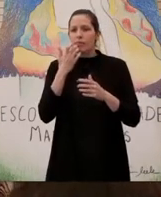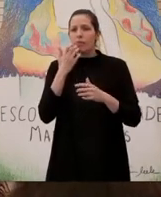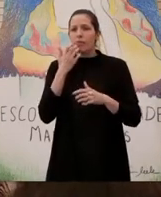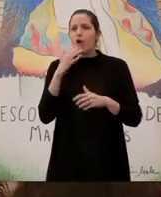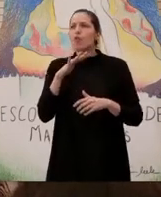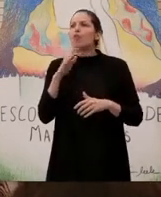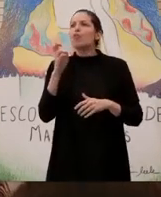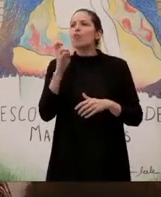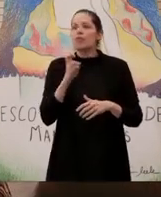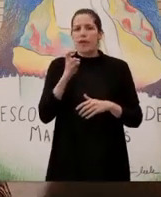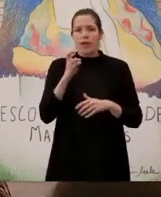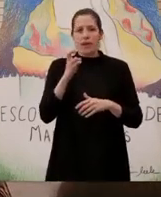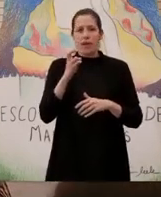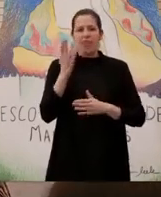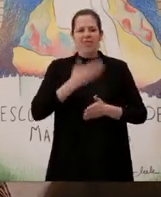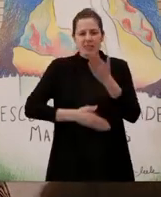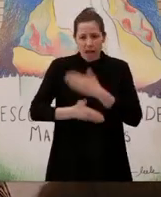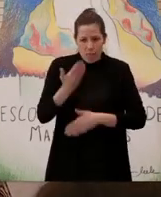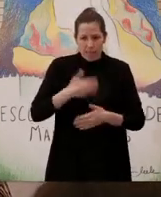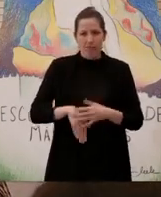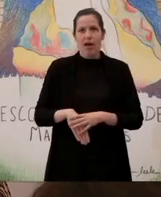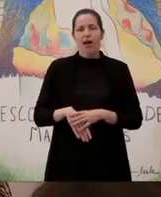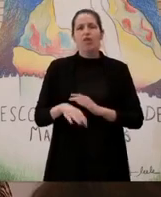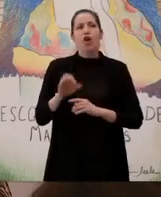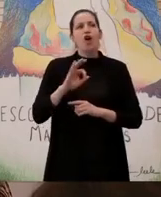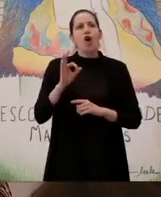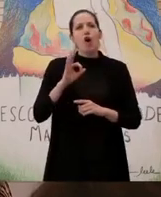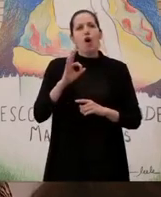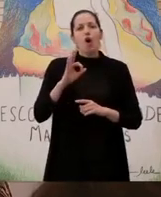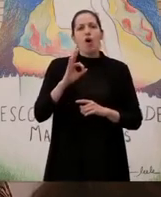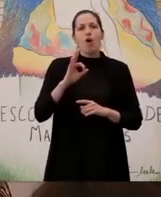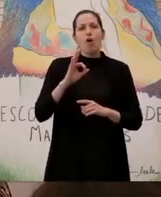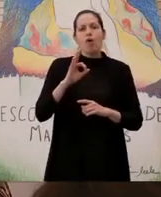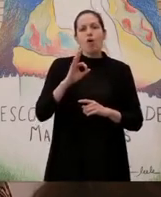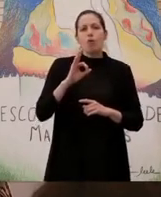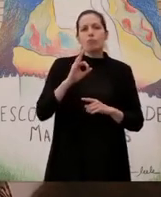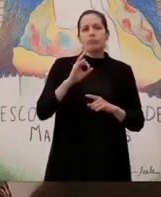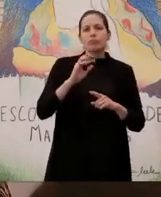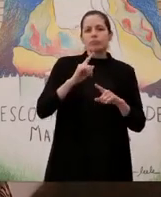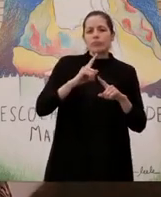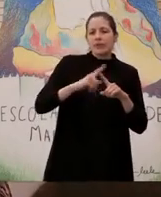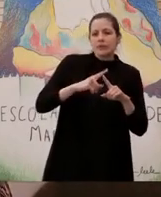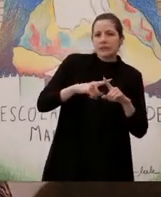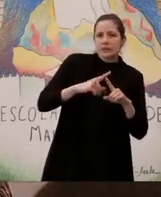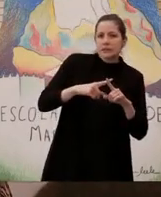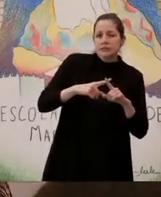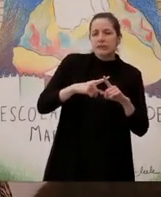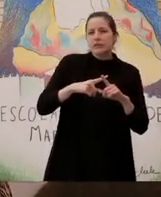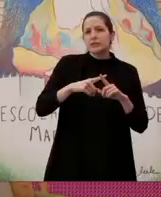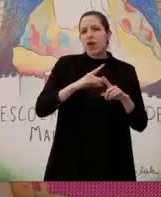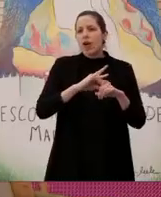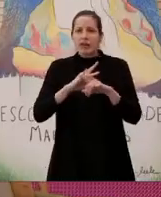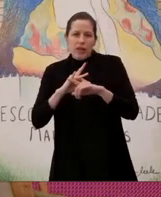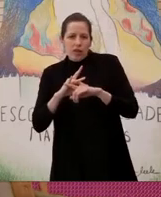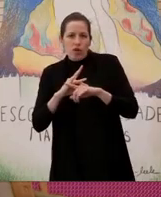a discapacidades a orientación sexual Son elementos relevantes e imprescindibles para implementar las